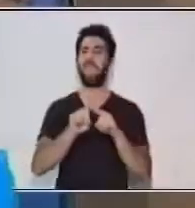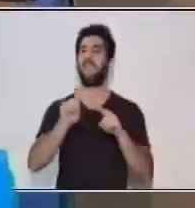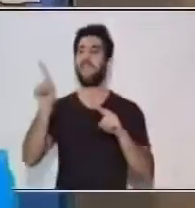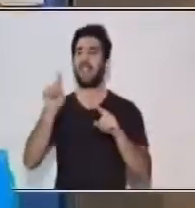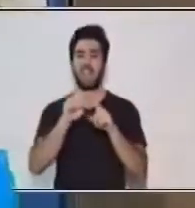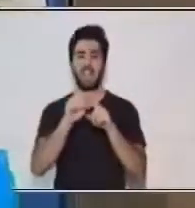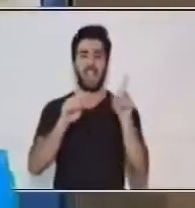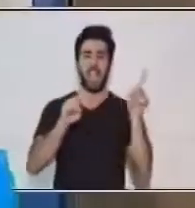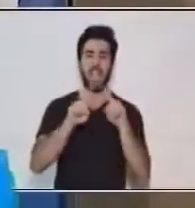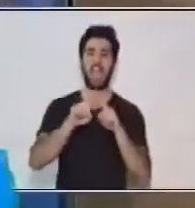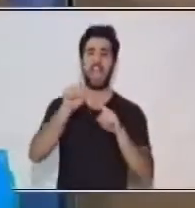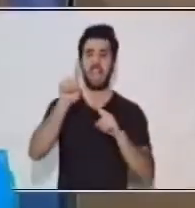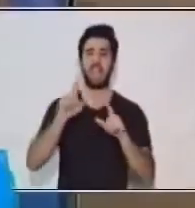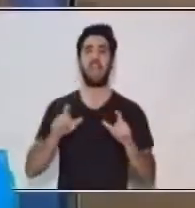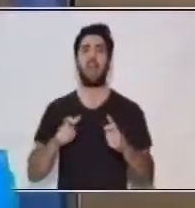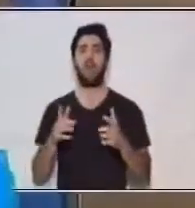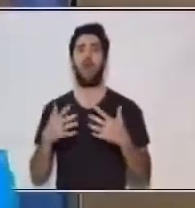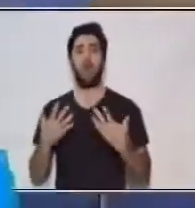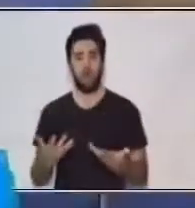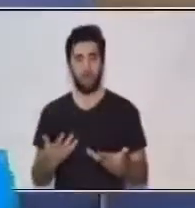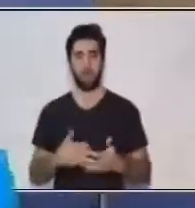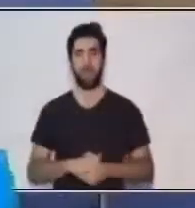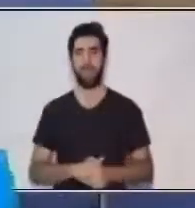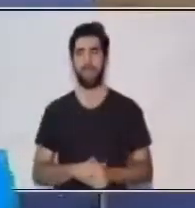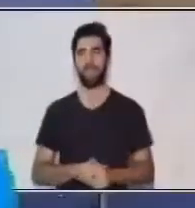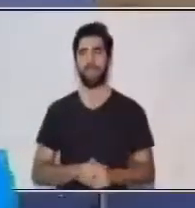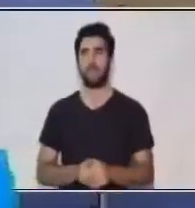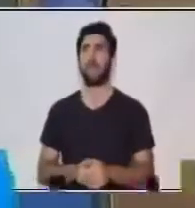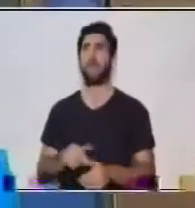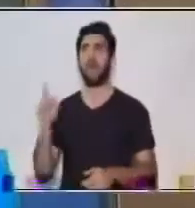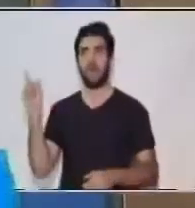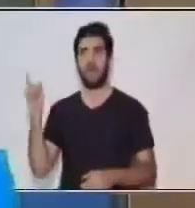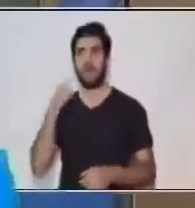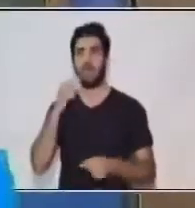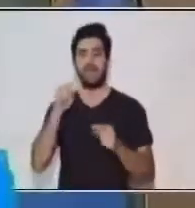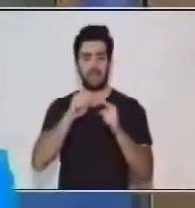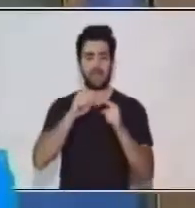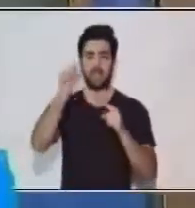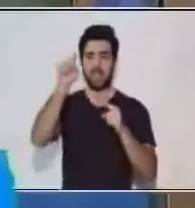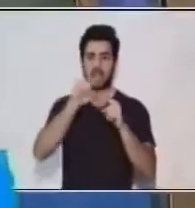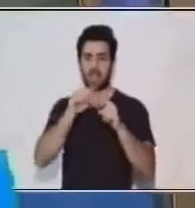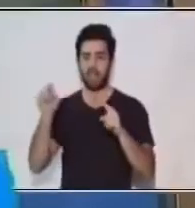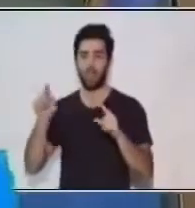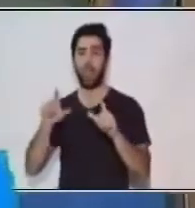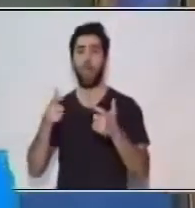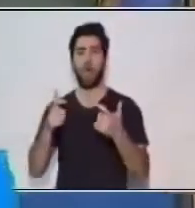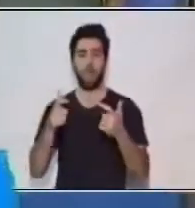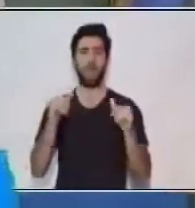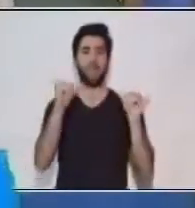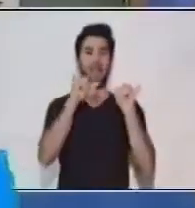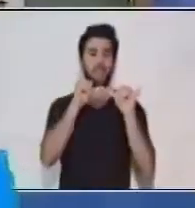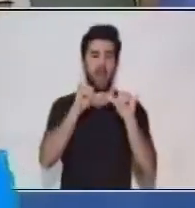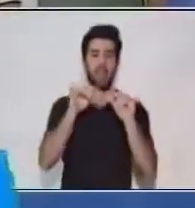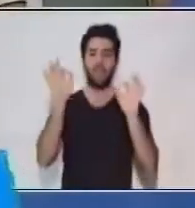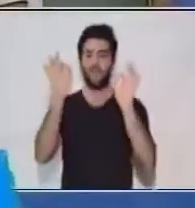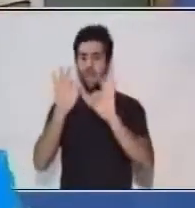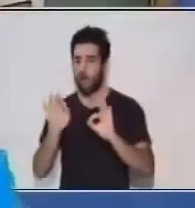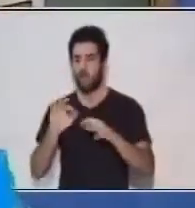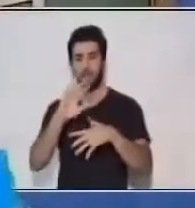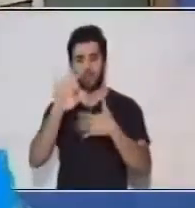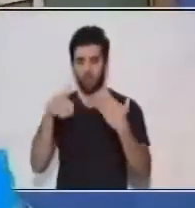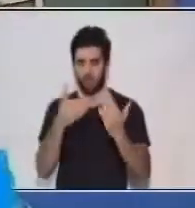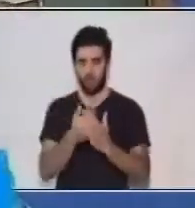flecha indicando pues una dirección, un sentido y un tamaño. Es por eso que tenemos